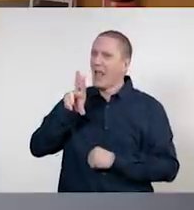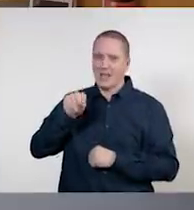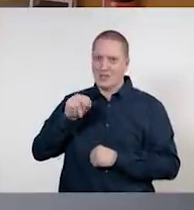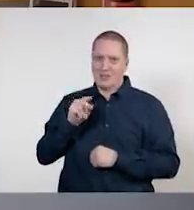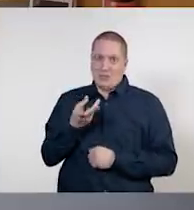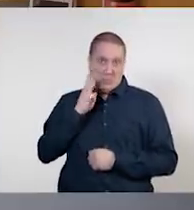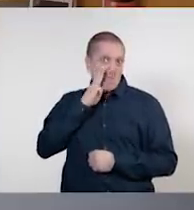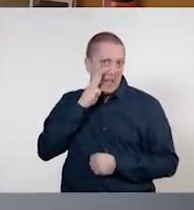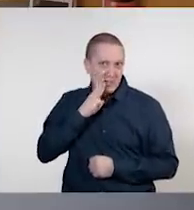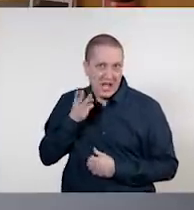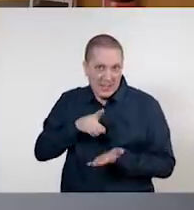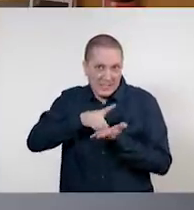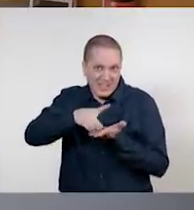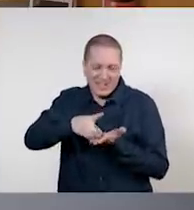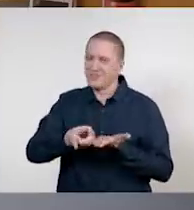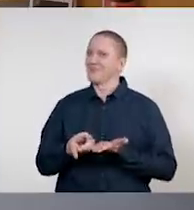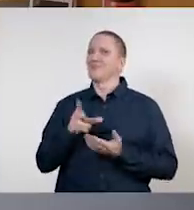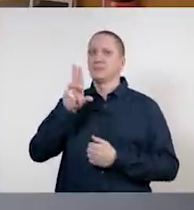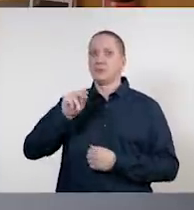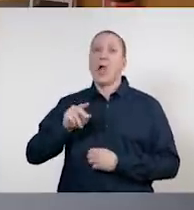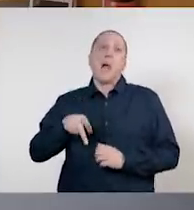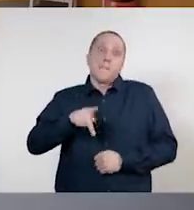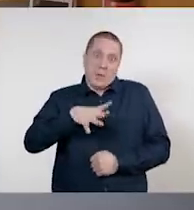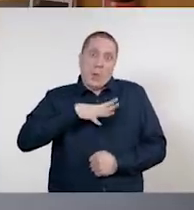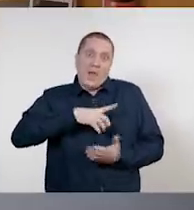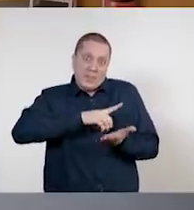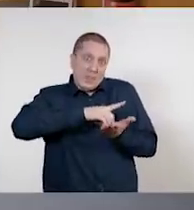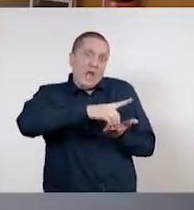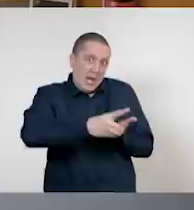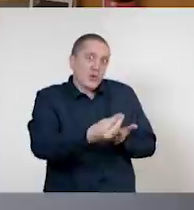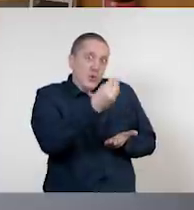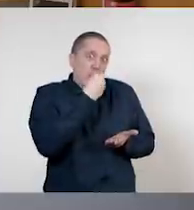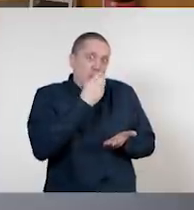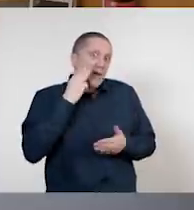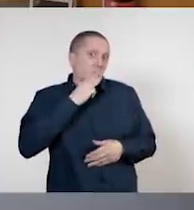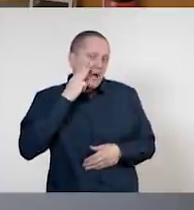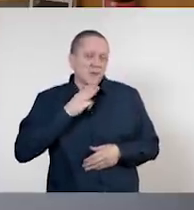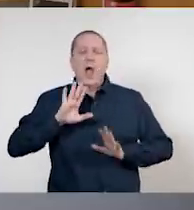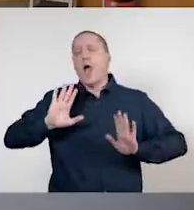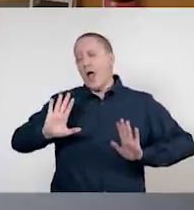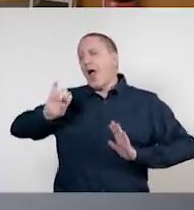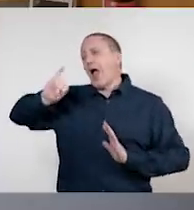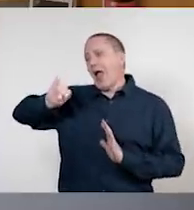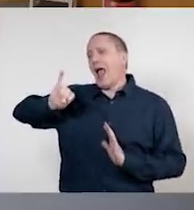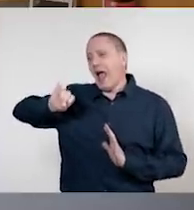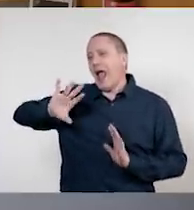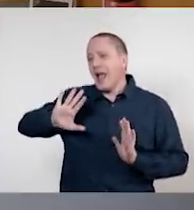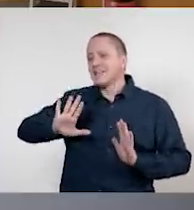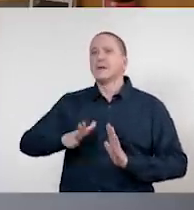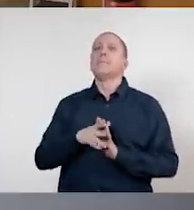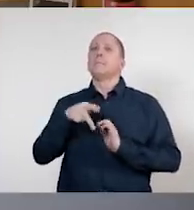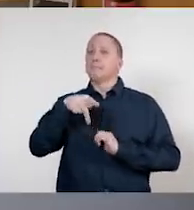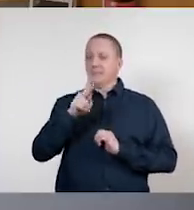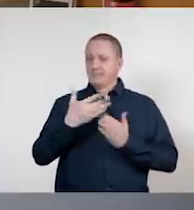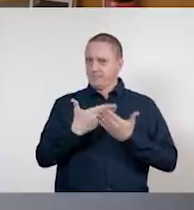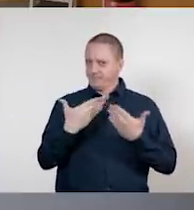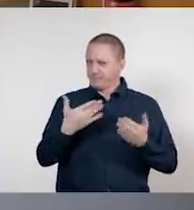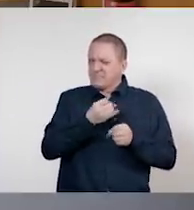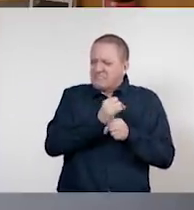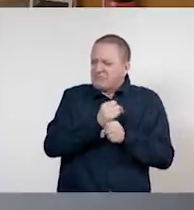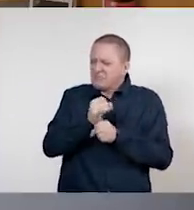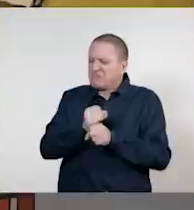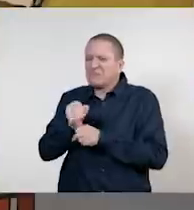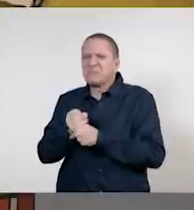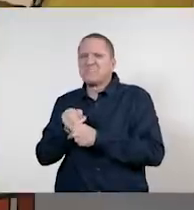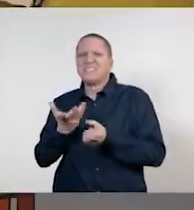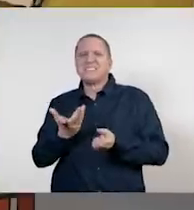No exactamente, no son manzanas, ¿verdad? Bueno, pero tenemos derecho a comer manzanas. Ay, claro que sí, por supuesto. pero bueno, vamos a